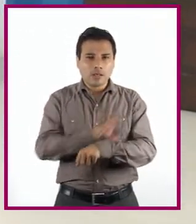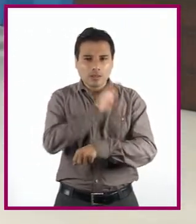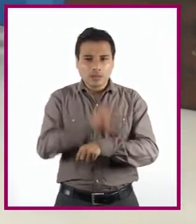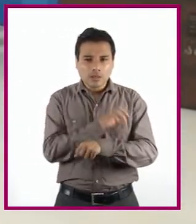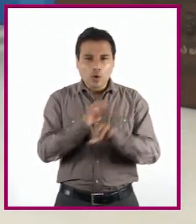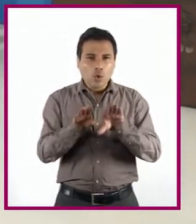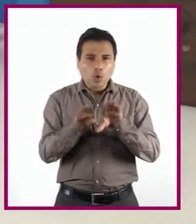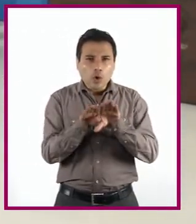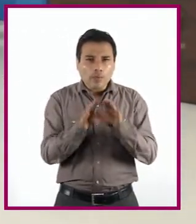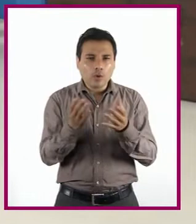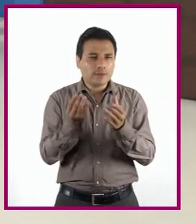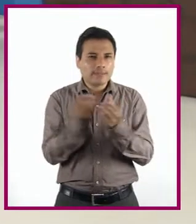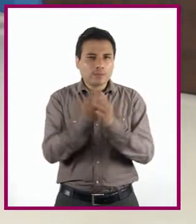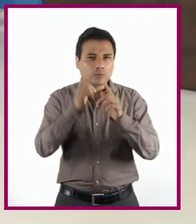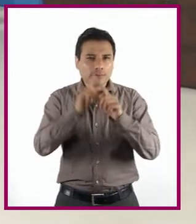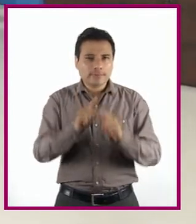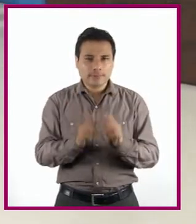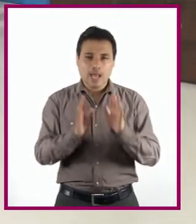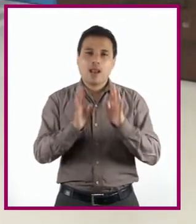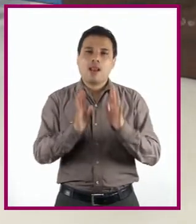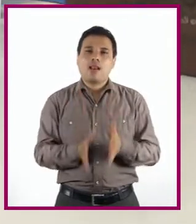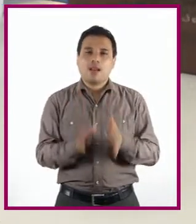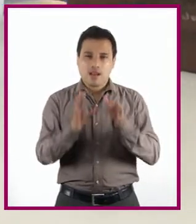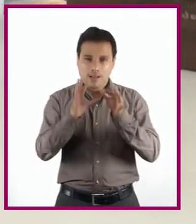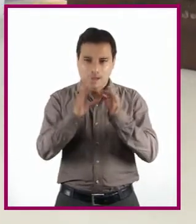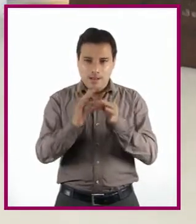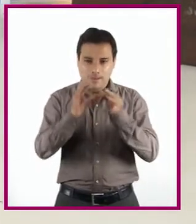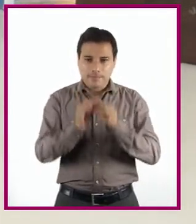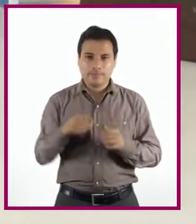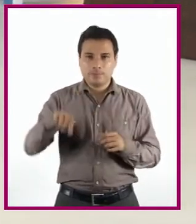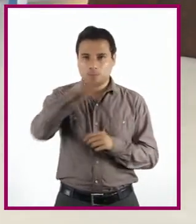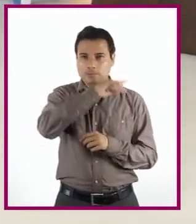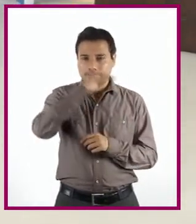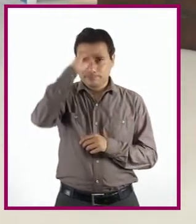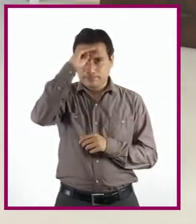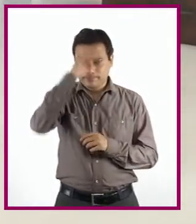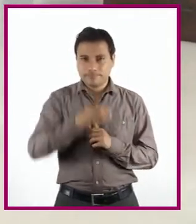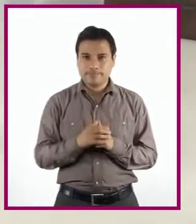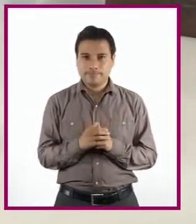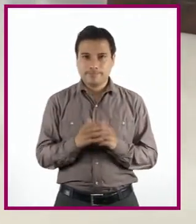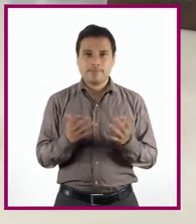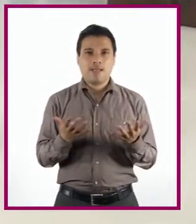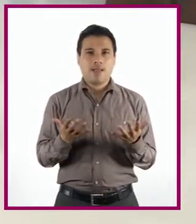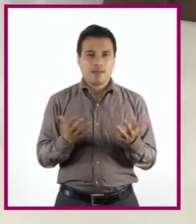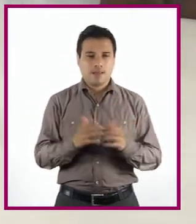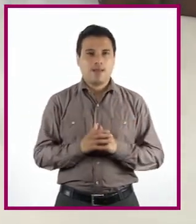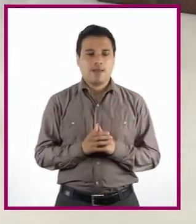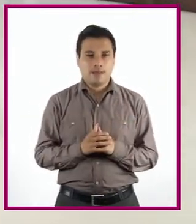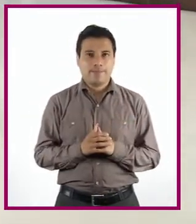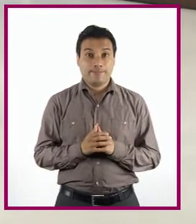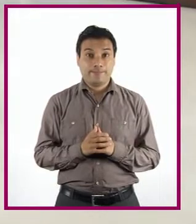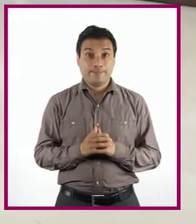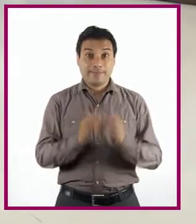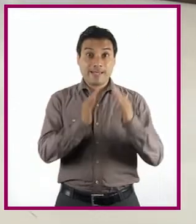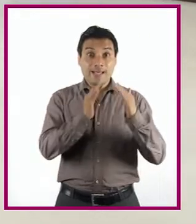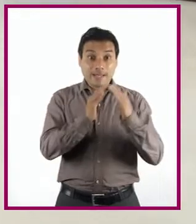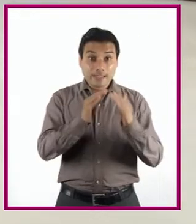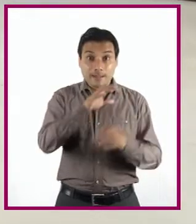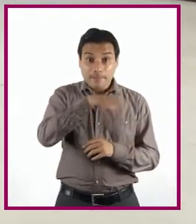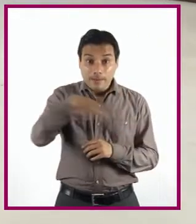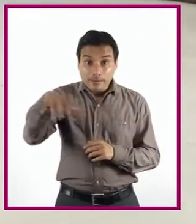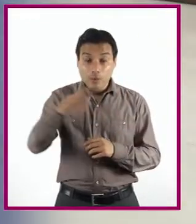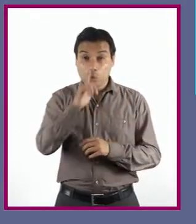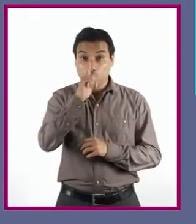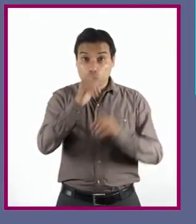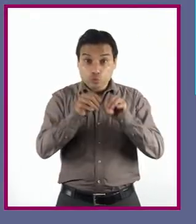para la generación de electricidad y nos permitió reflexionar sobre lo complicado que es hacer llegar la electricidad a cada uno de